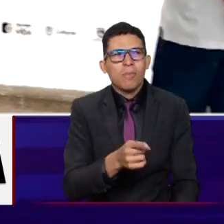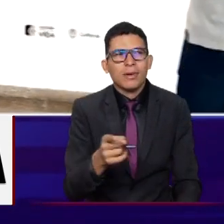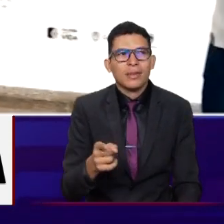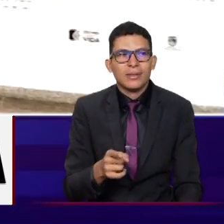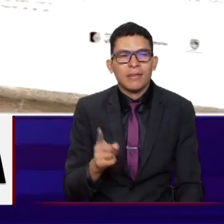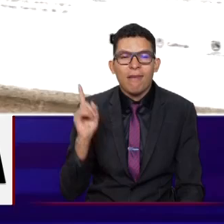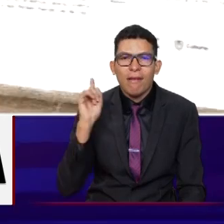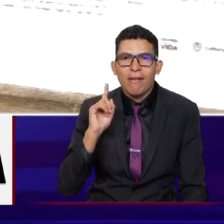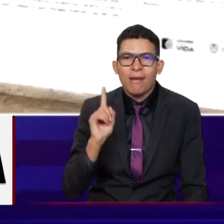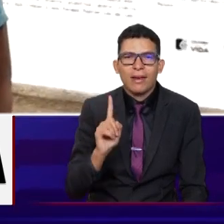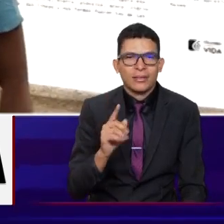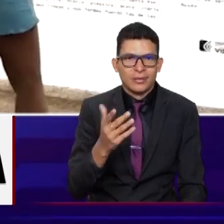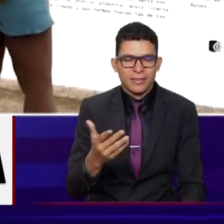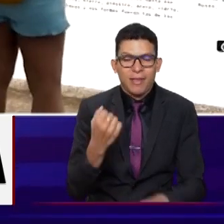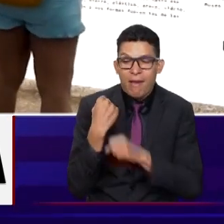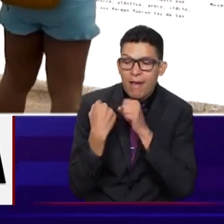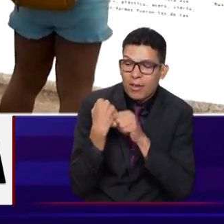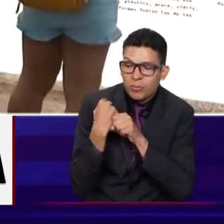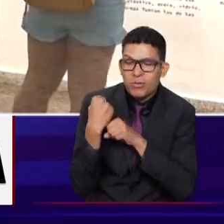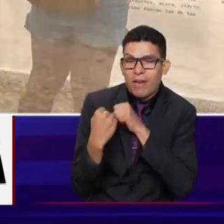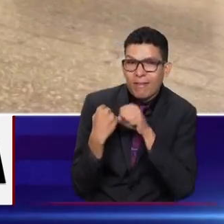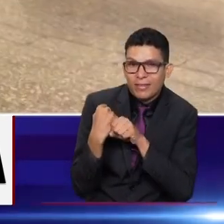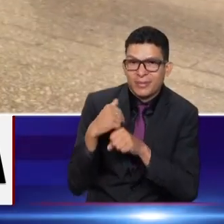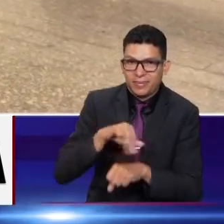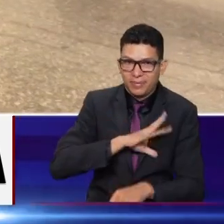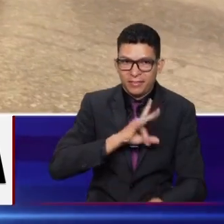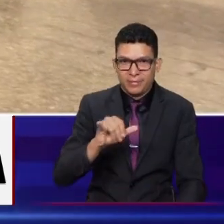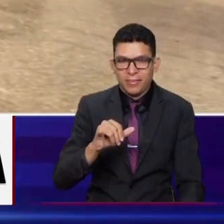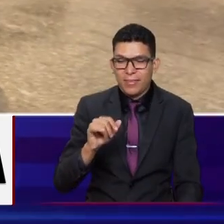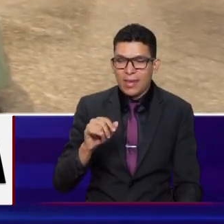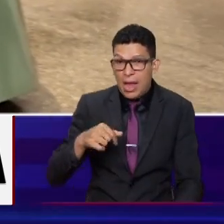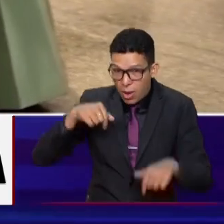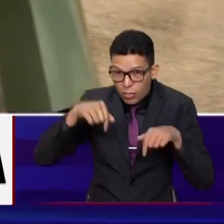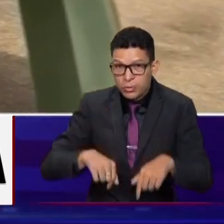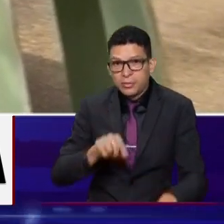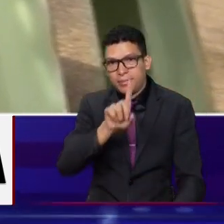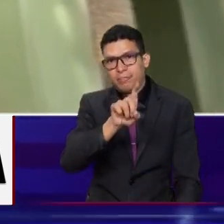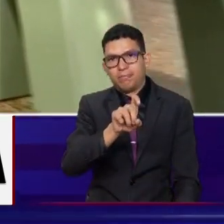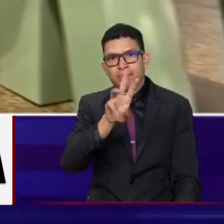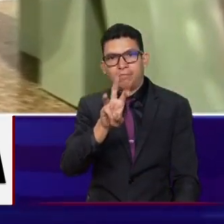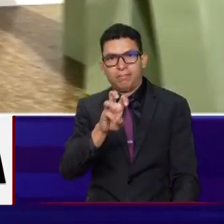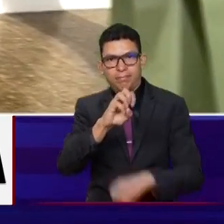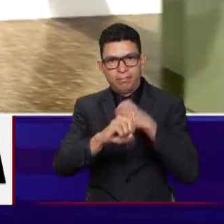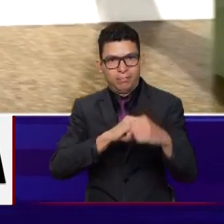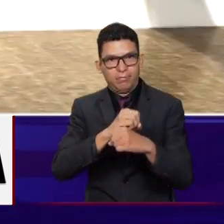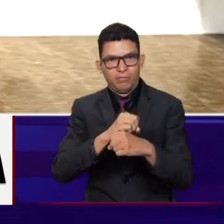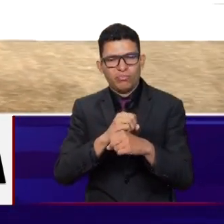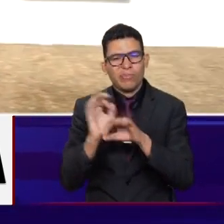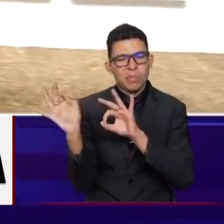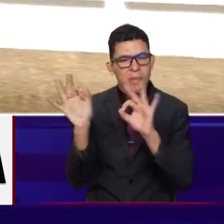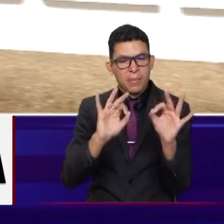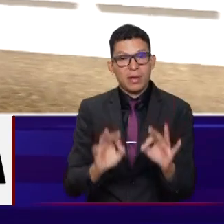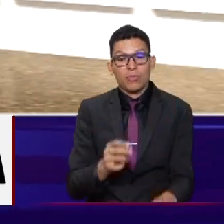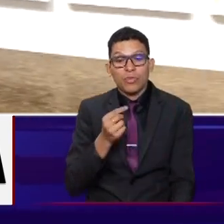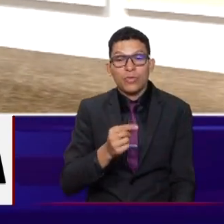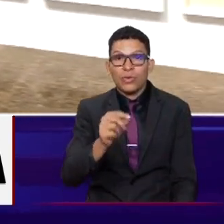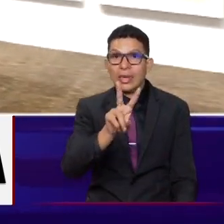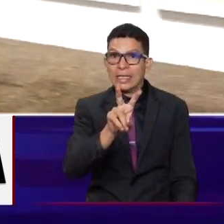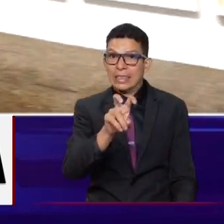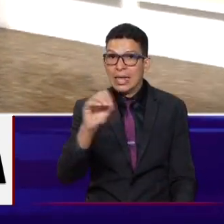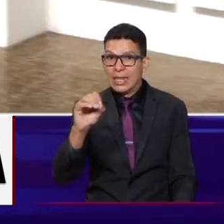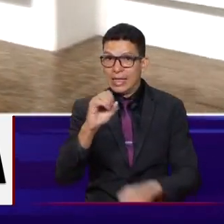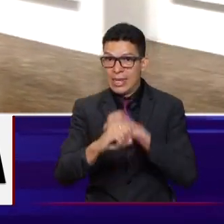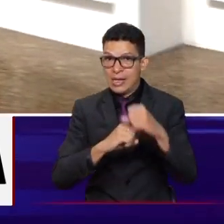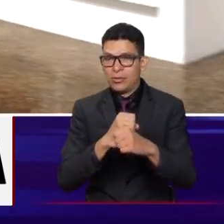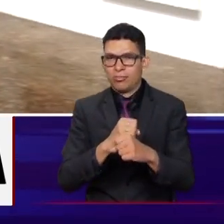lleva pues años acá en Cali. Cumplimos este año los 68 años, nos preparamos para los 70 años